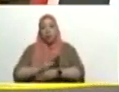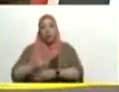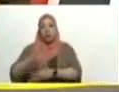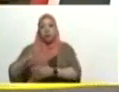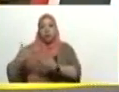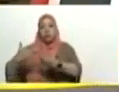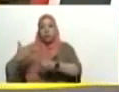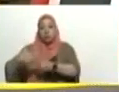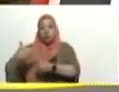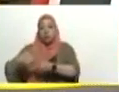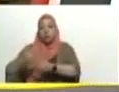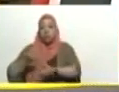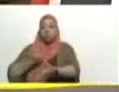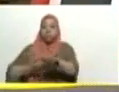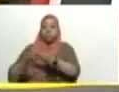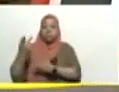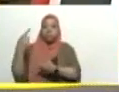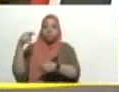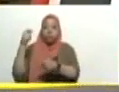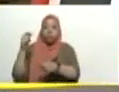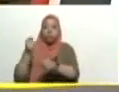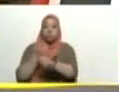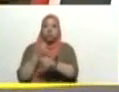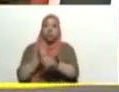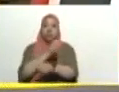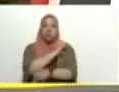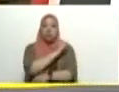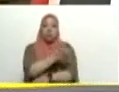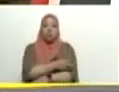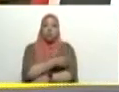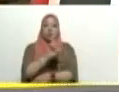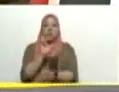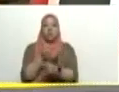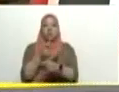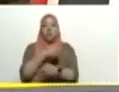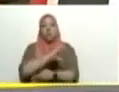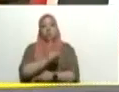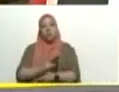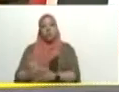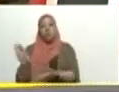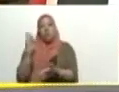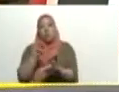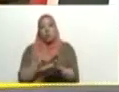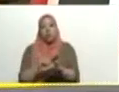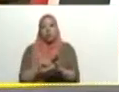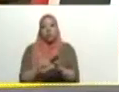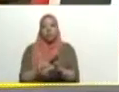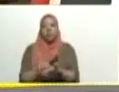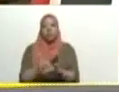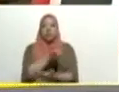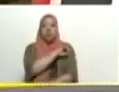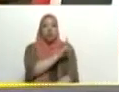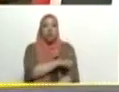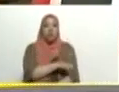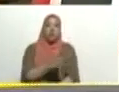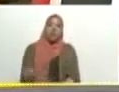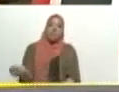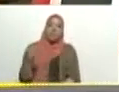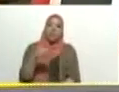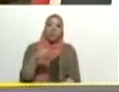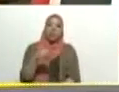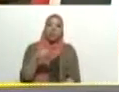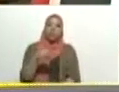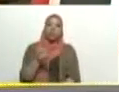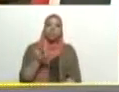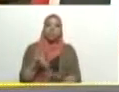cooperación energética para la seguridad y soberanía energética del Caribe vuelve. Con más fuerza ahora. Porque